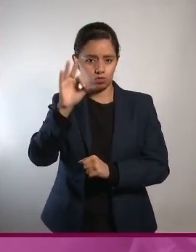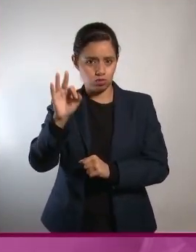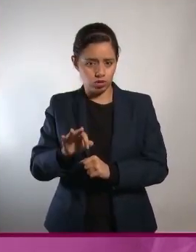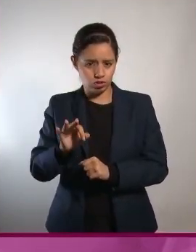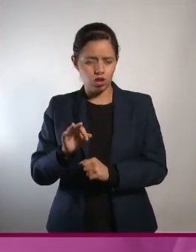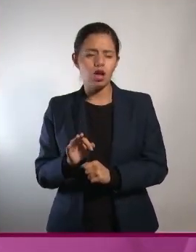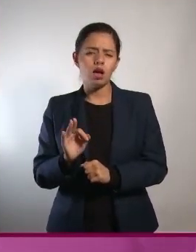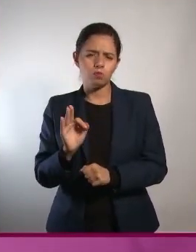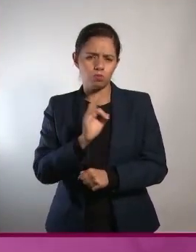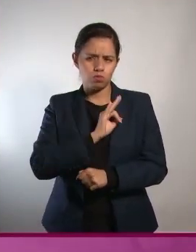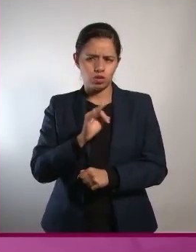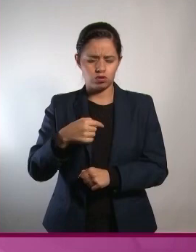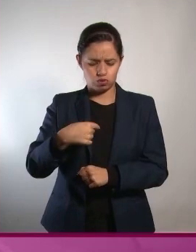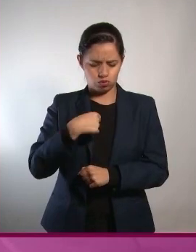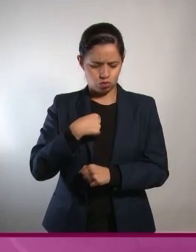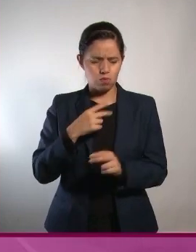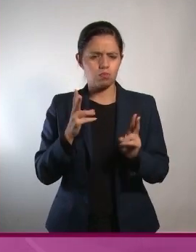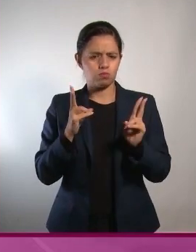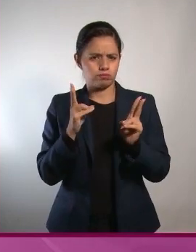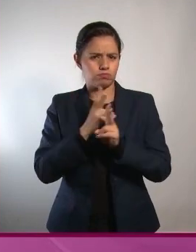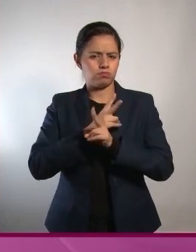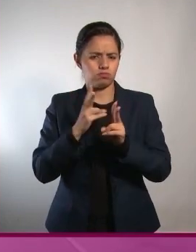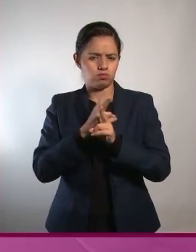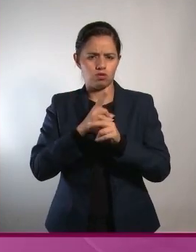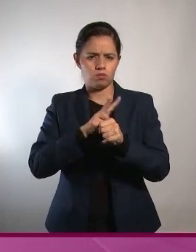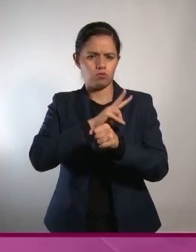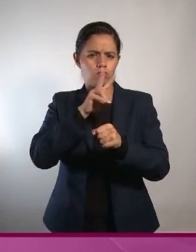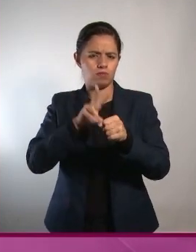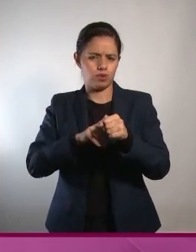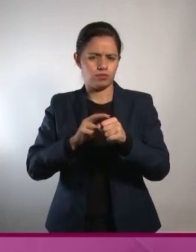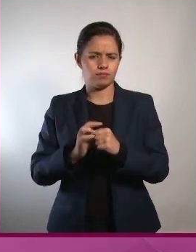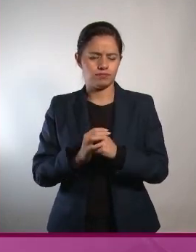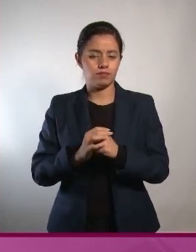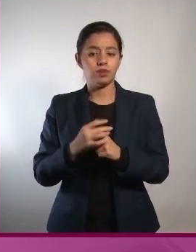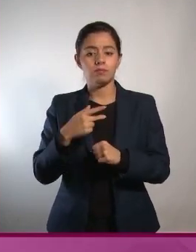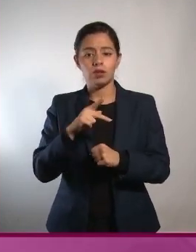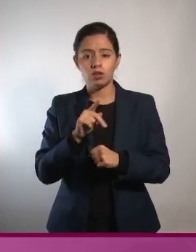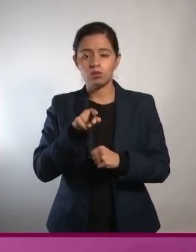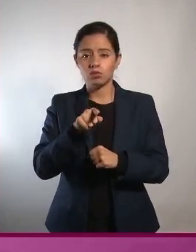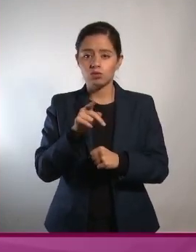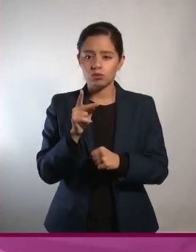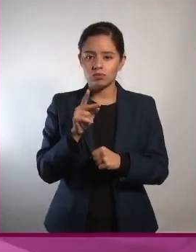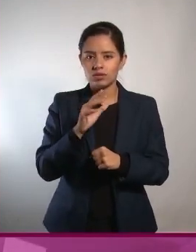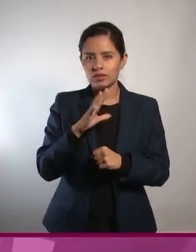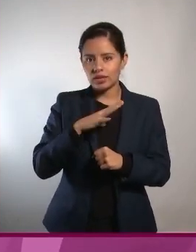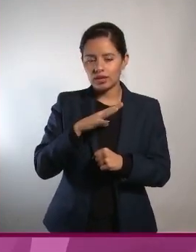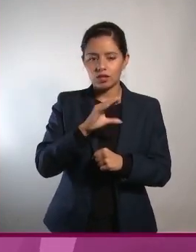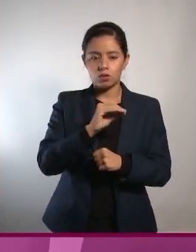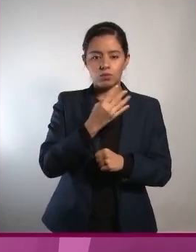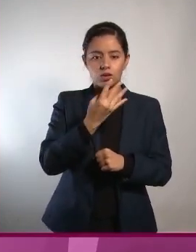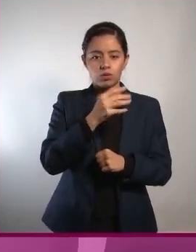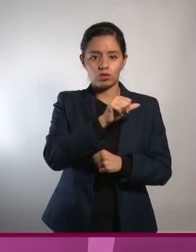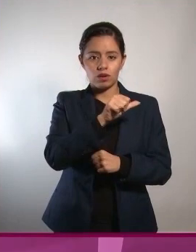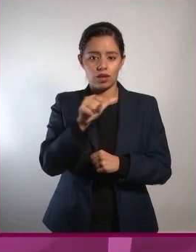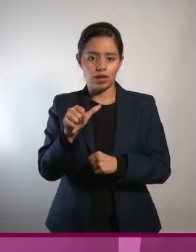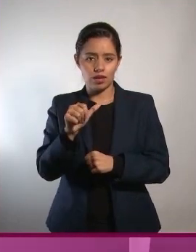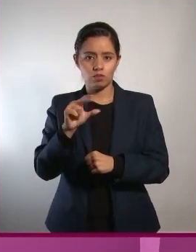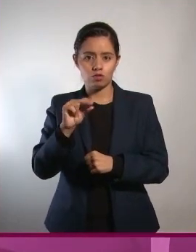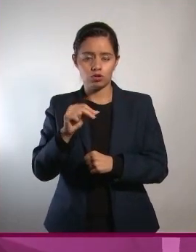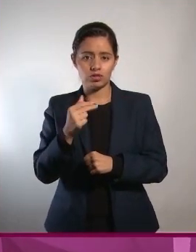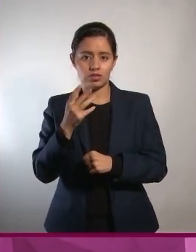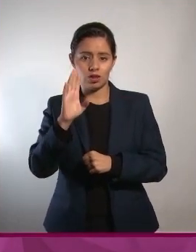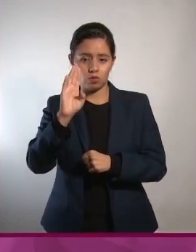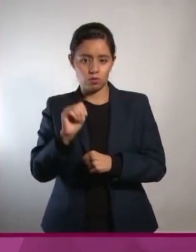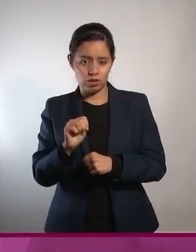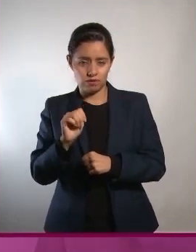podemos decir que esa oxigenación es normal. Si tenemos de un 94 a un